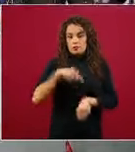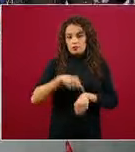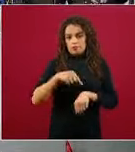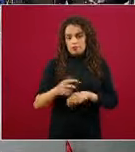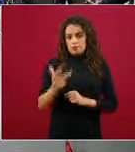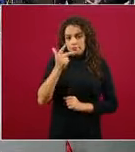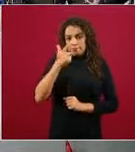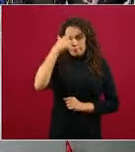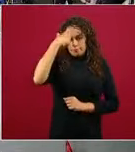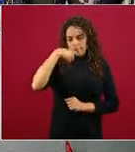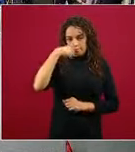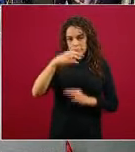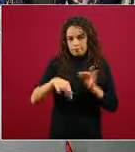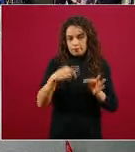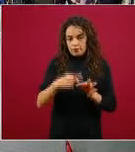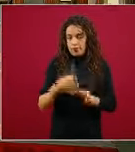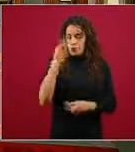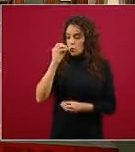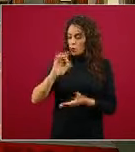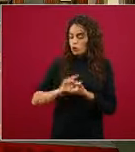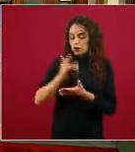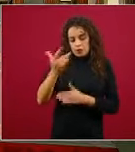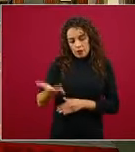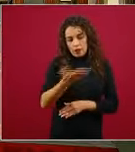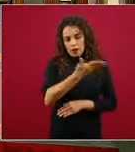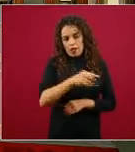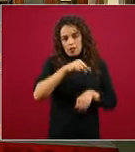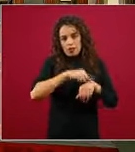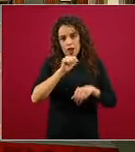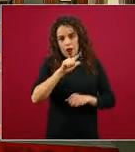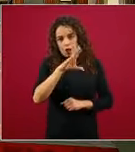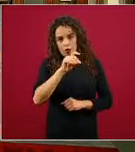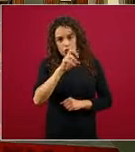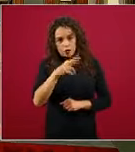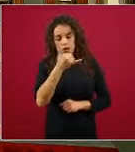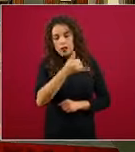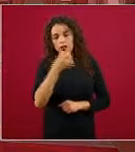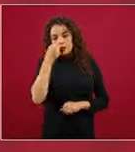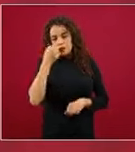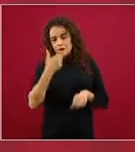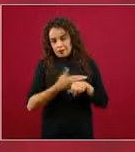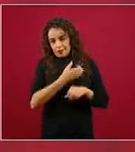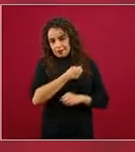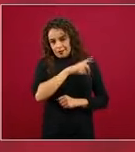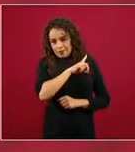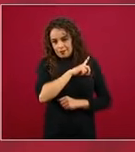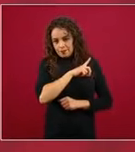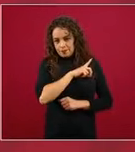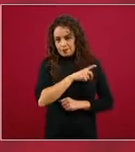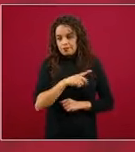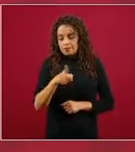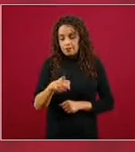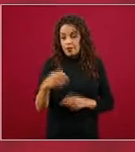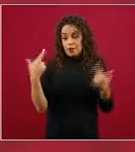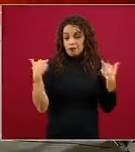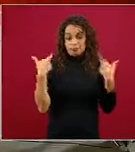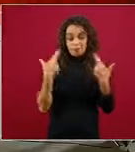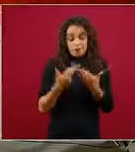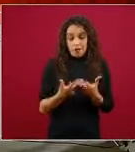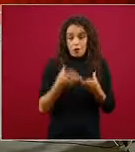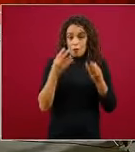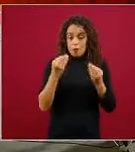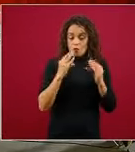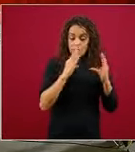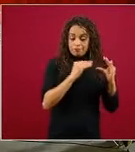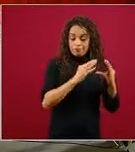agradecemos muchísimo al doctor Alcocer, secretario de Salud y maestro de muchas generaciones. Muchas gracias, doctor.